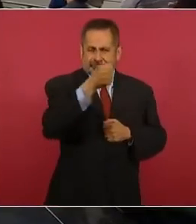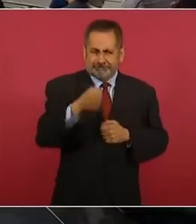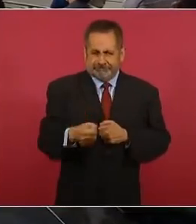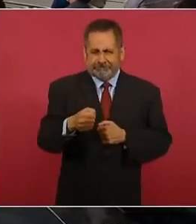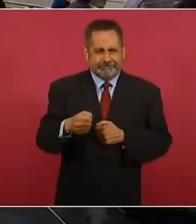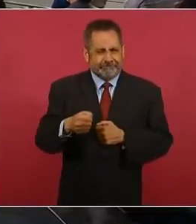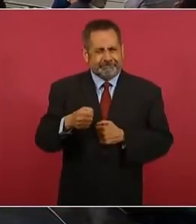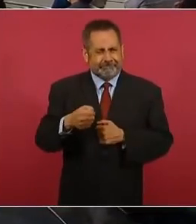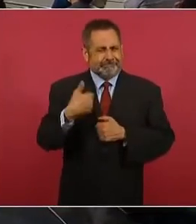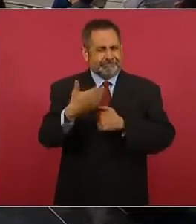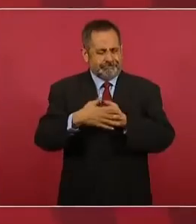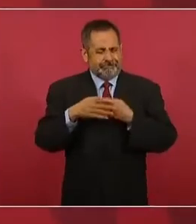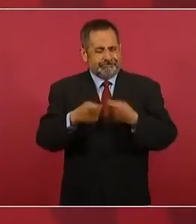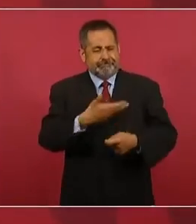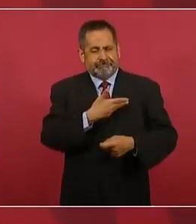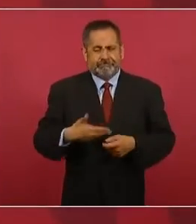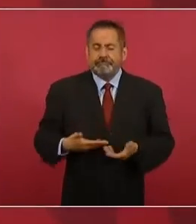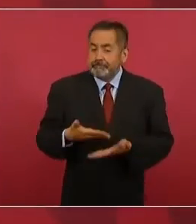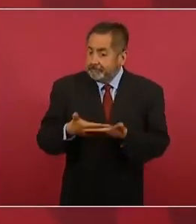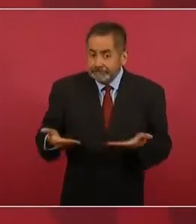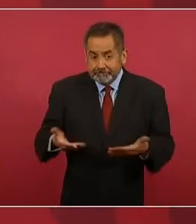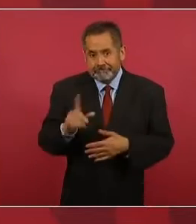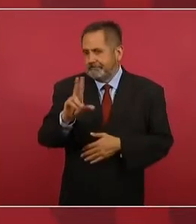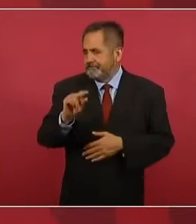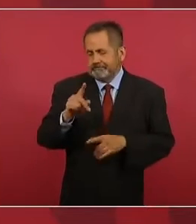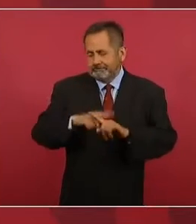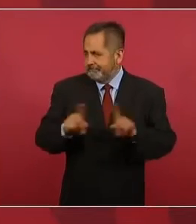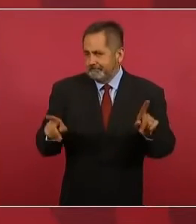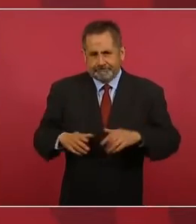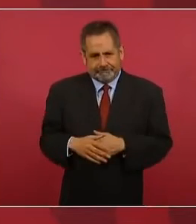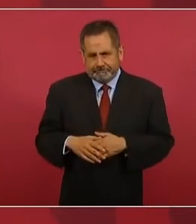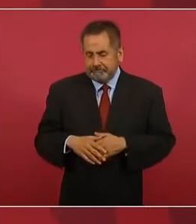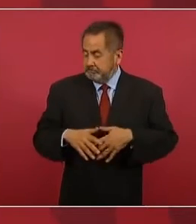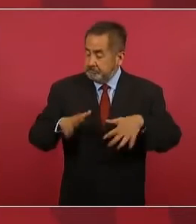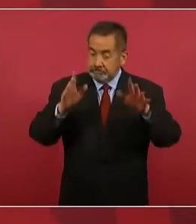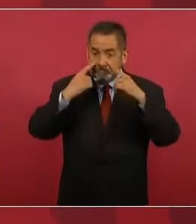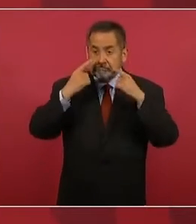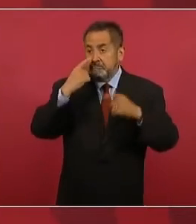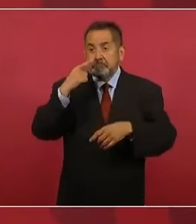pues ahora no. ¿Hay cambio o no hay cambio?